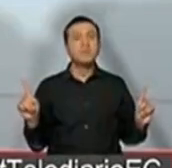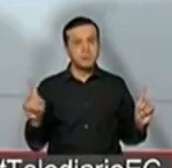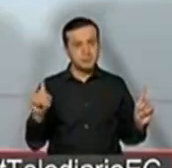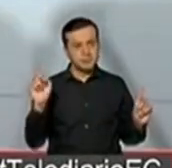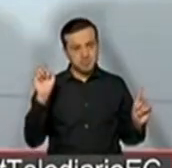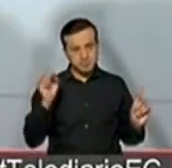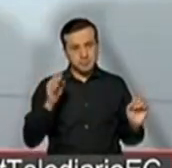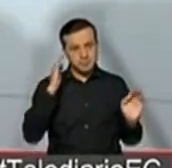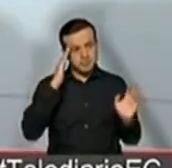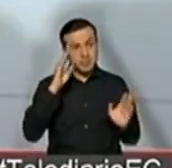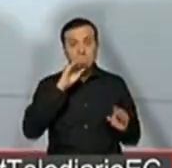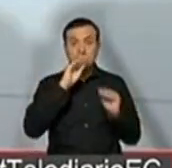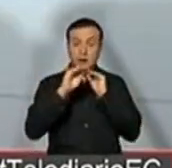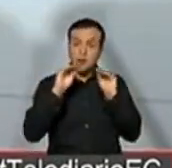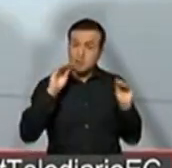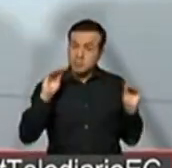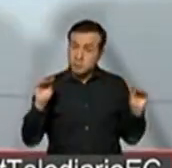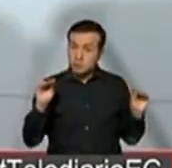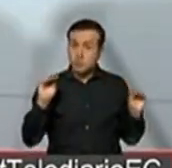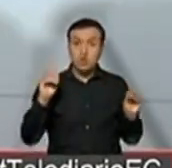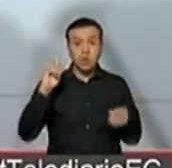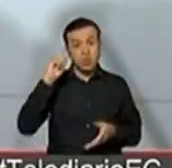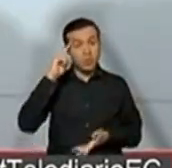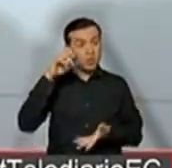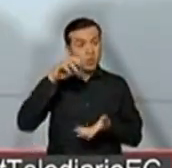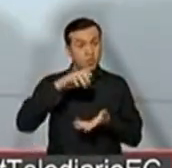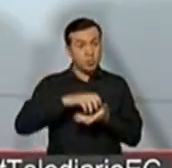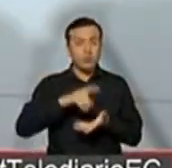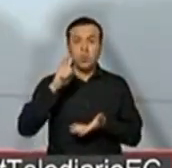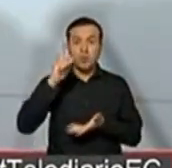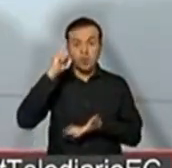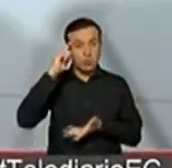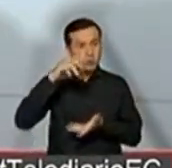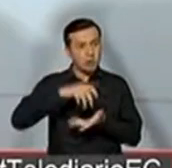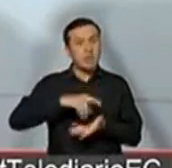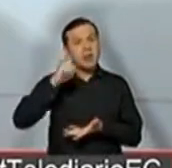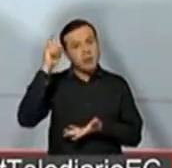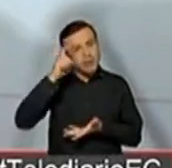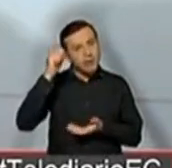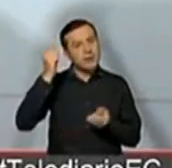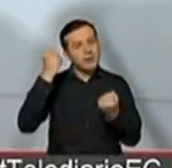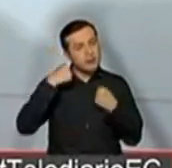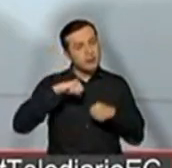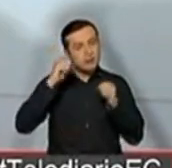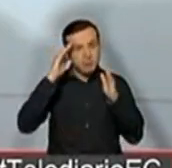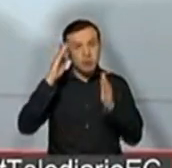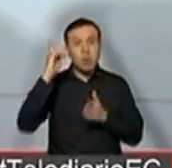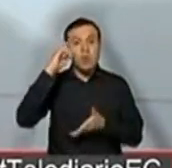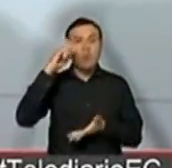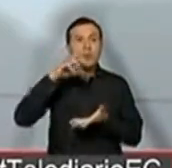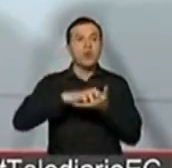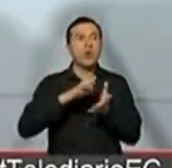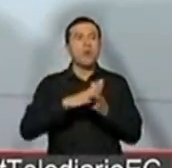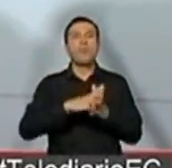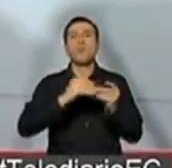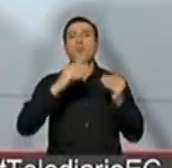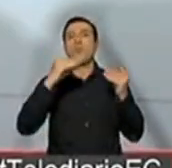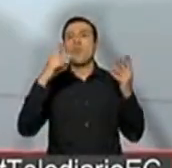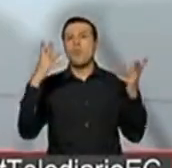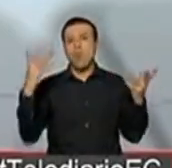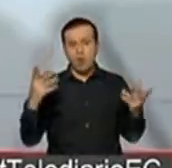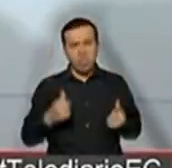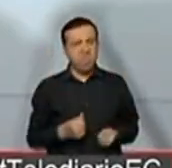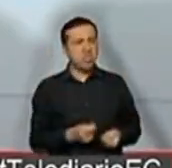maneras. Pero repito, el Estado tiene que hacer su parte, es un Estado obeso. El